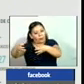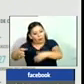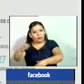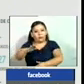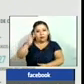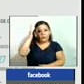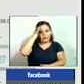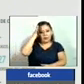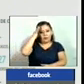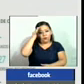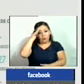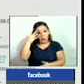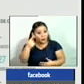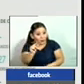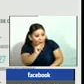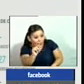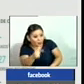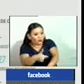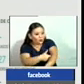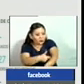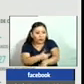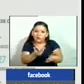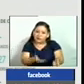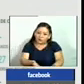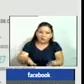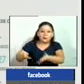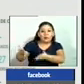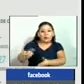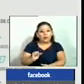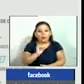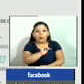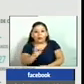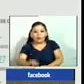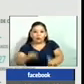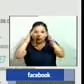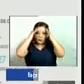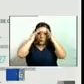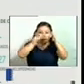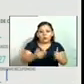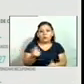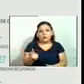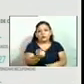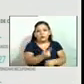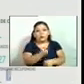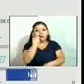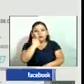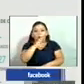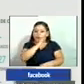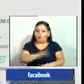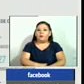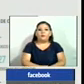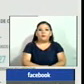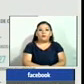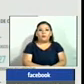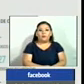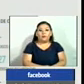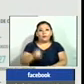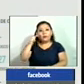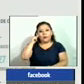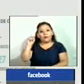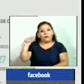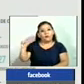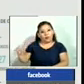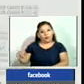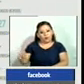decíamos, las altas de los diferentes centros médicos donde se están atendiendo casos de COVID-19. Revisemos el número de